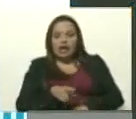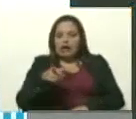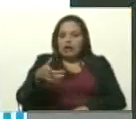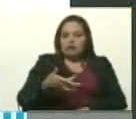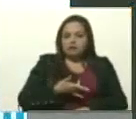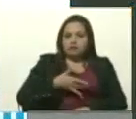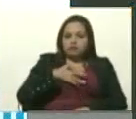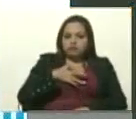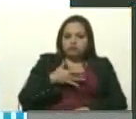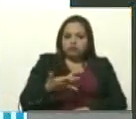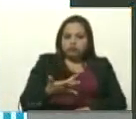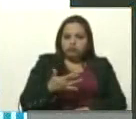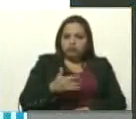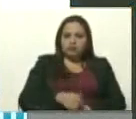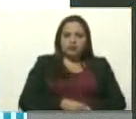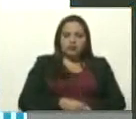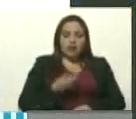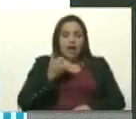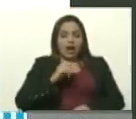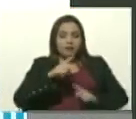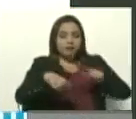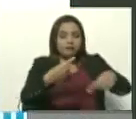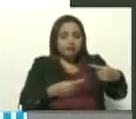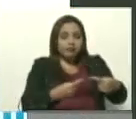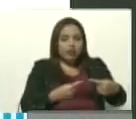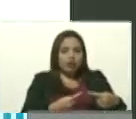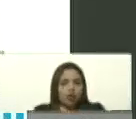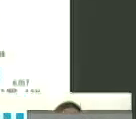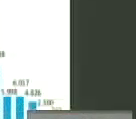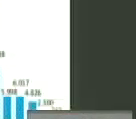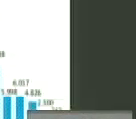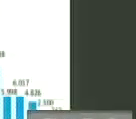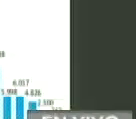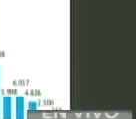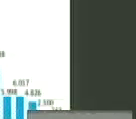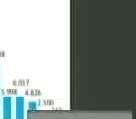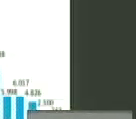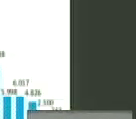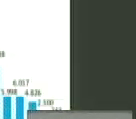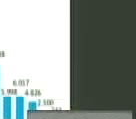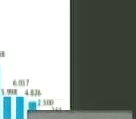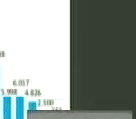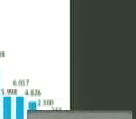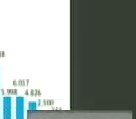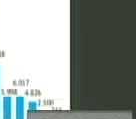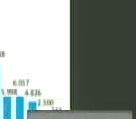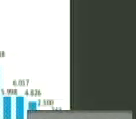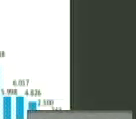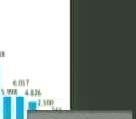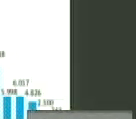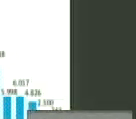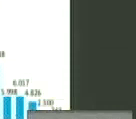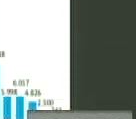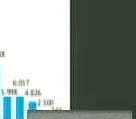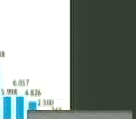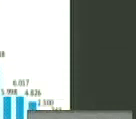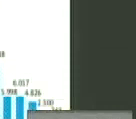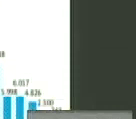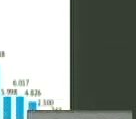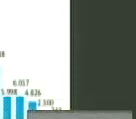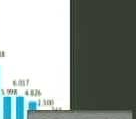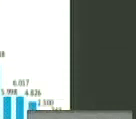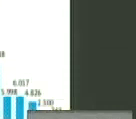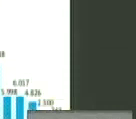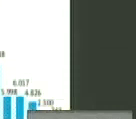el recrudecimiento de la pandemia vino de la par con el recrudecimiento del bloqueo contra Venezuela. Cuando se solicitaban recursos